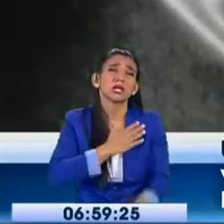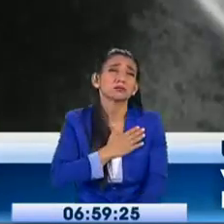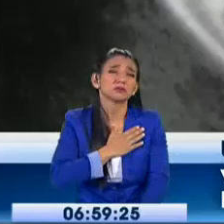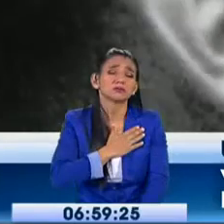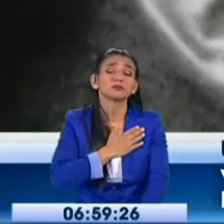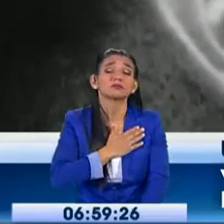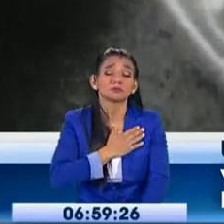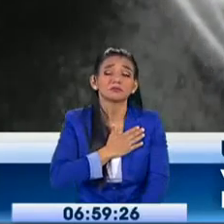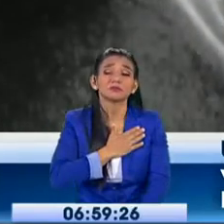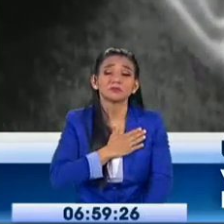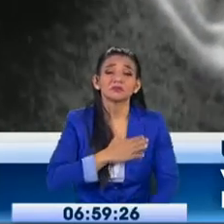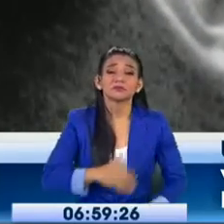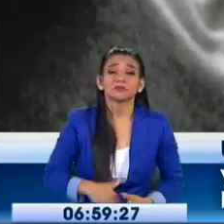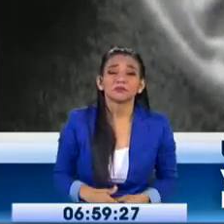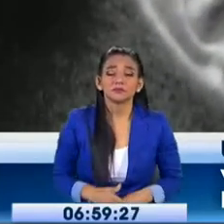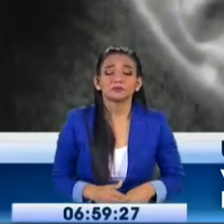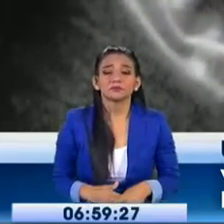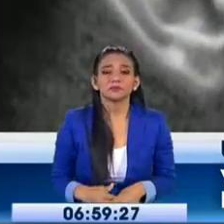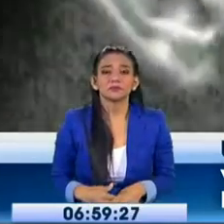me daba pena.